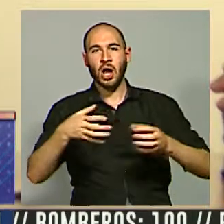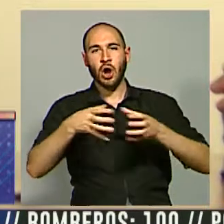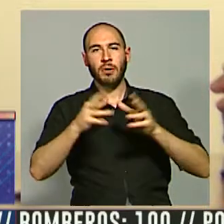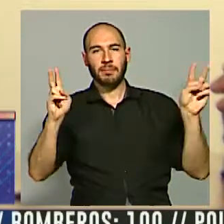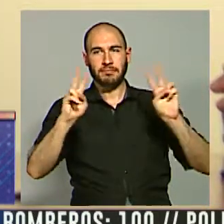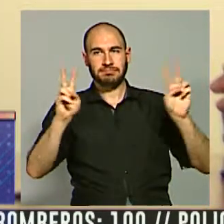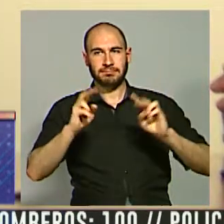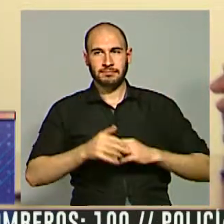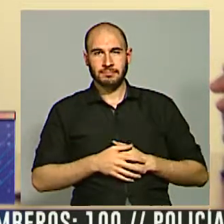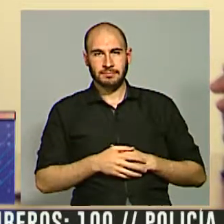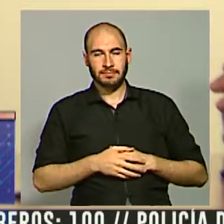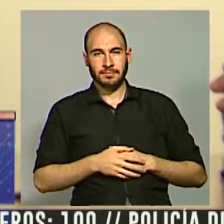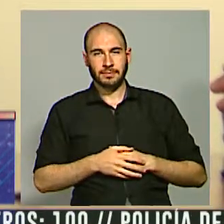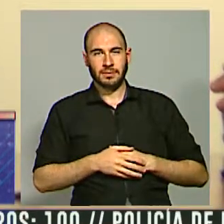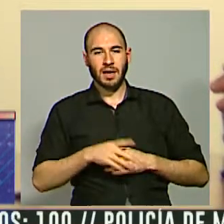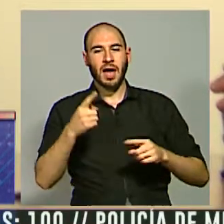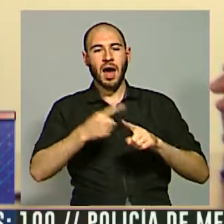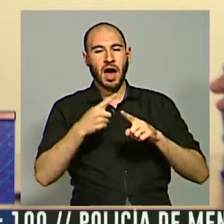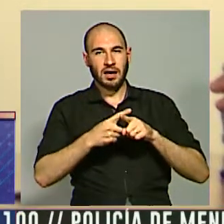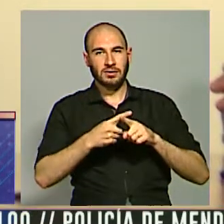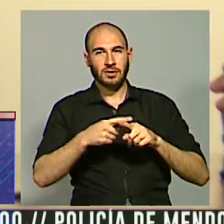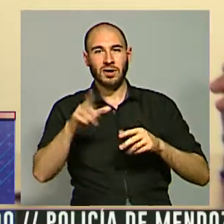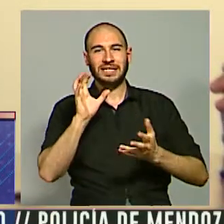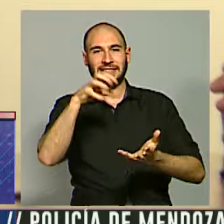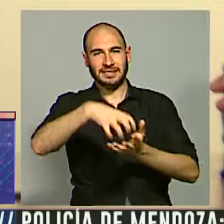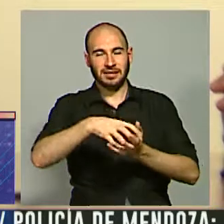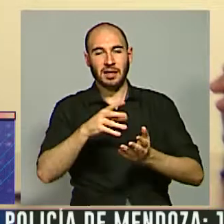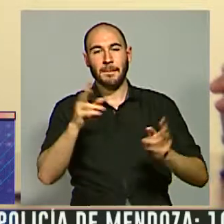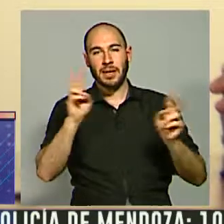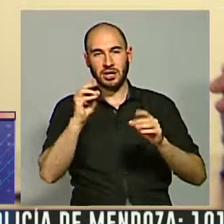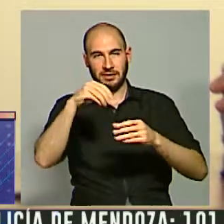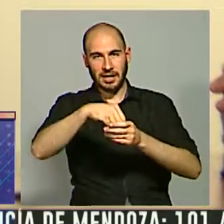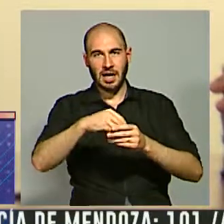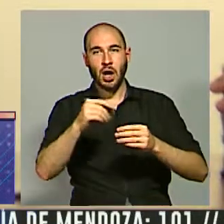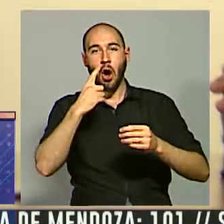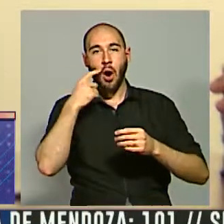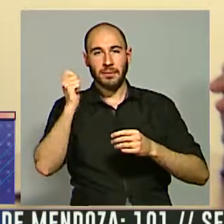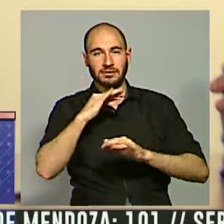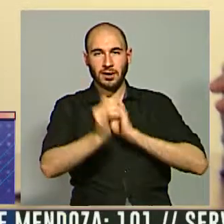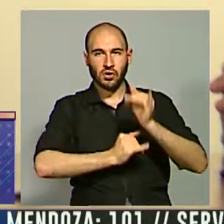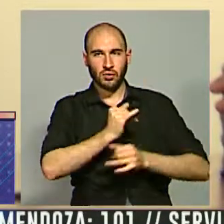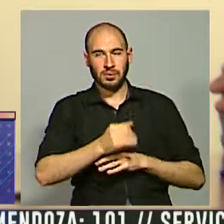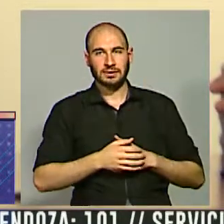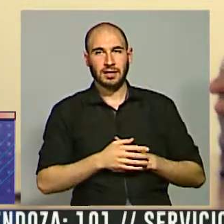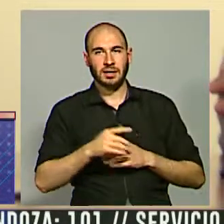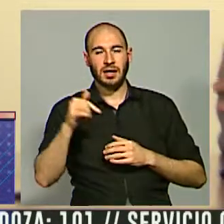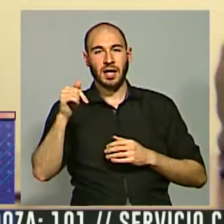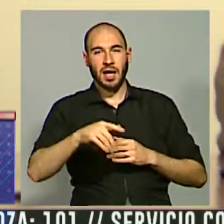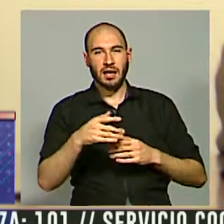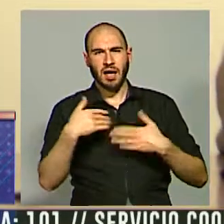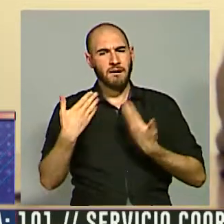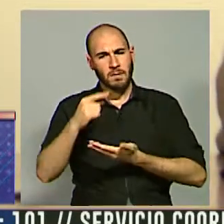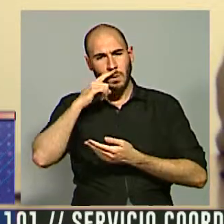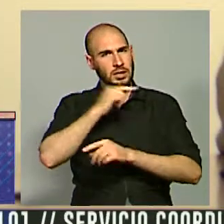Partido Justicialista. El acto se realizó en la sede partidaria, en donde Barrio Nuevo aseguró que no va a ser funcional a